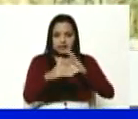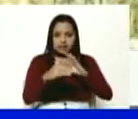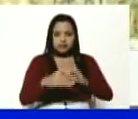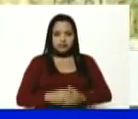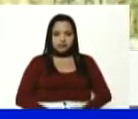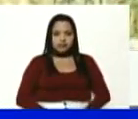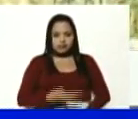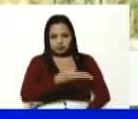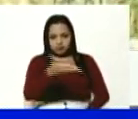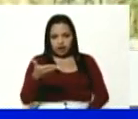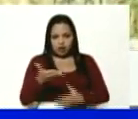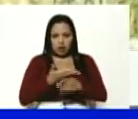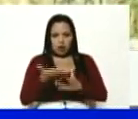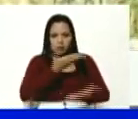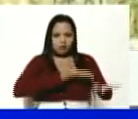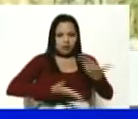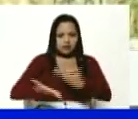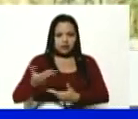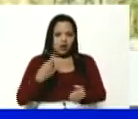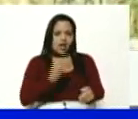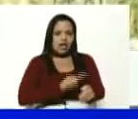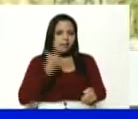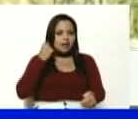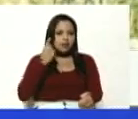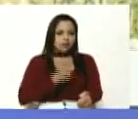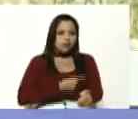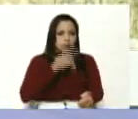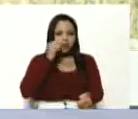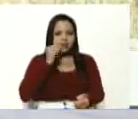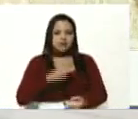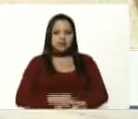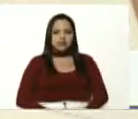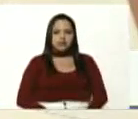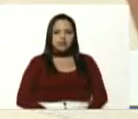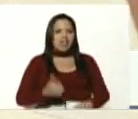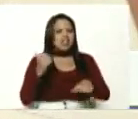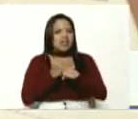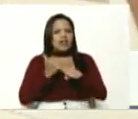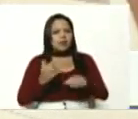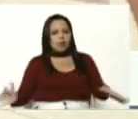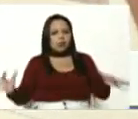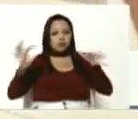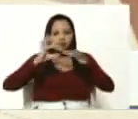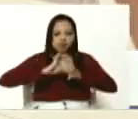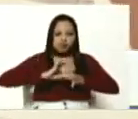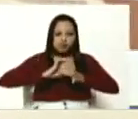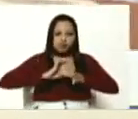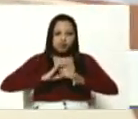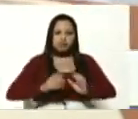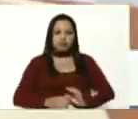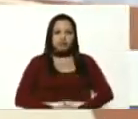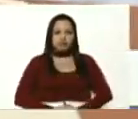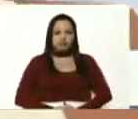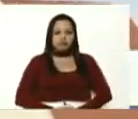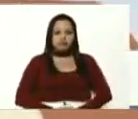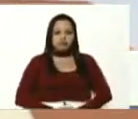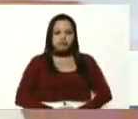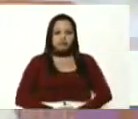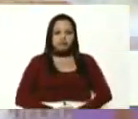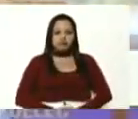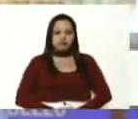compañeros y compañeras hermanos y hermanas trabajemos juntos traemos juntos